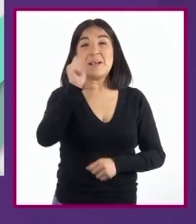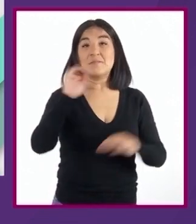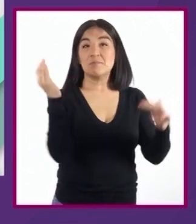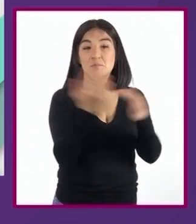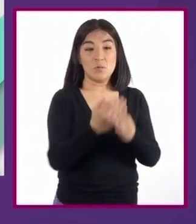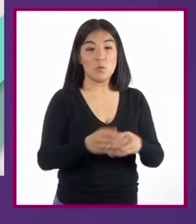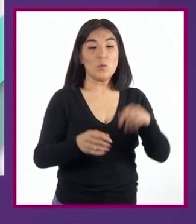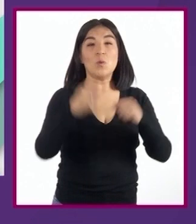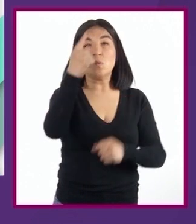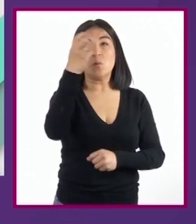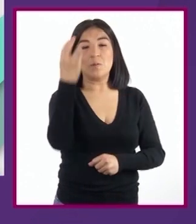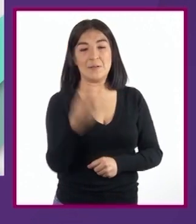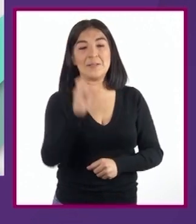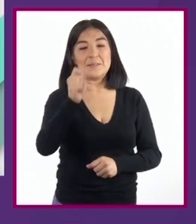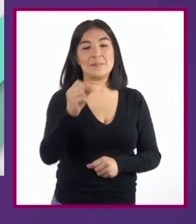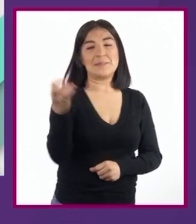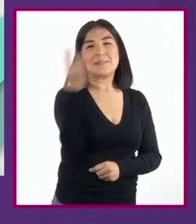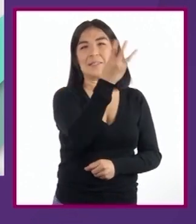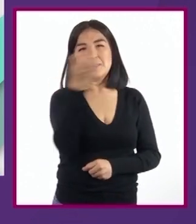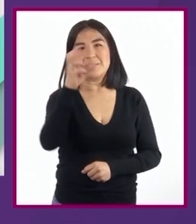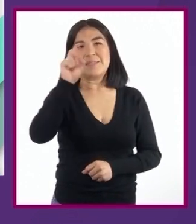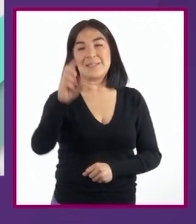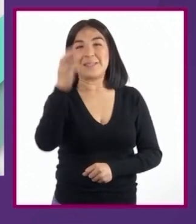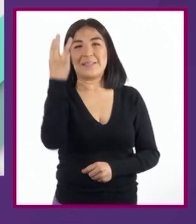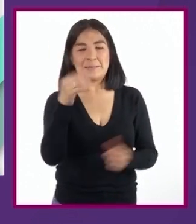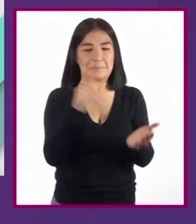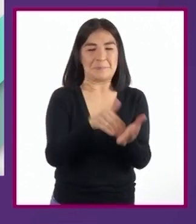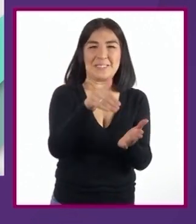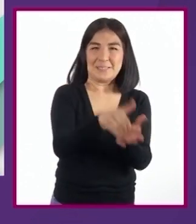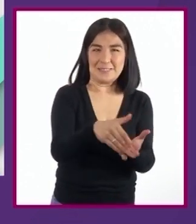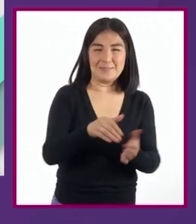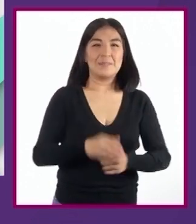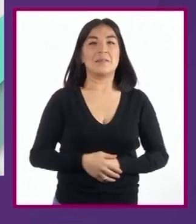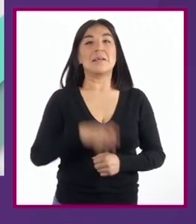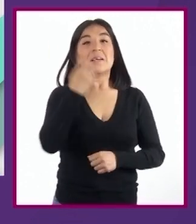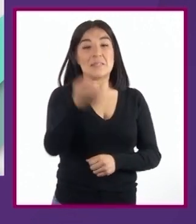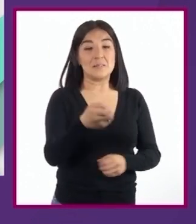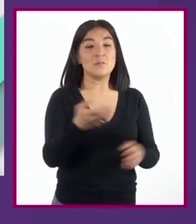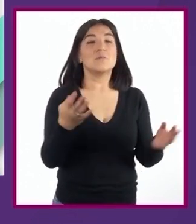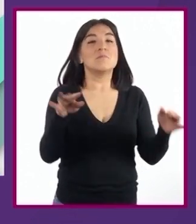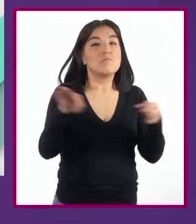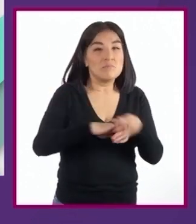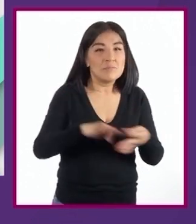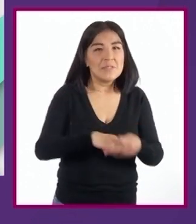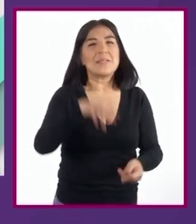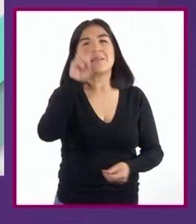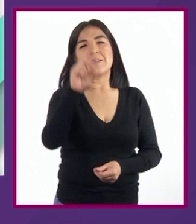que se aproxima a 333 milésimos y que es aproximadamente